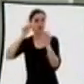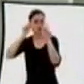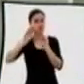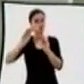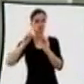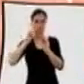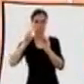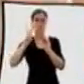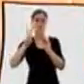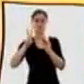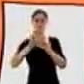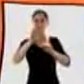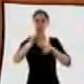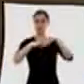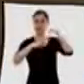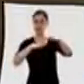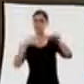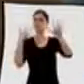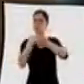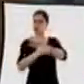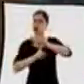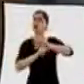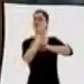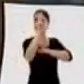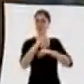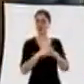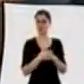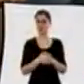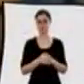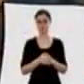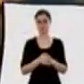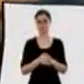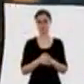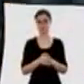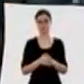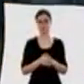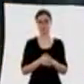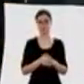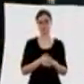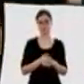centro educativo, donde cada paso que da es un avance en su calidad de vida.